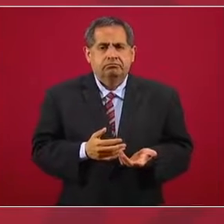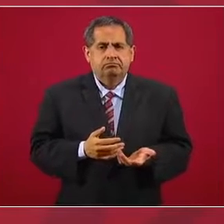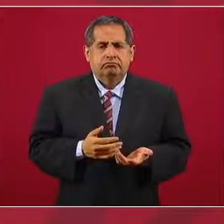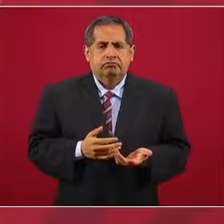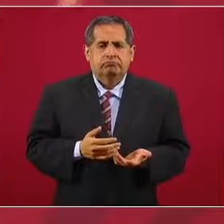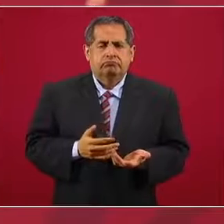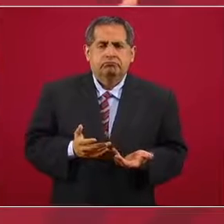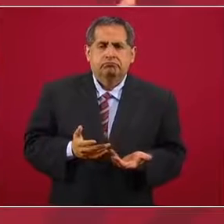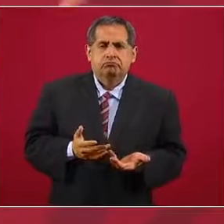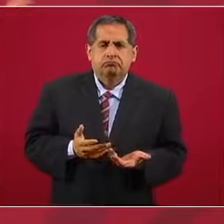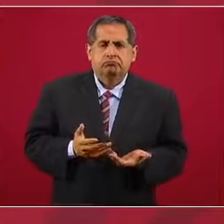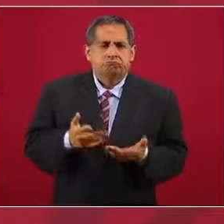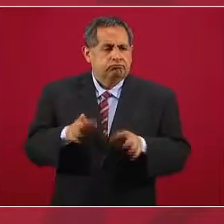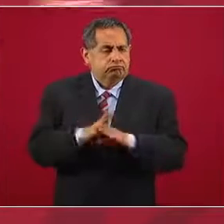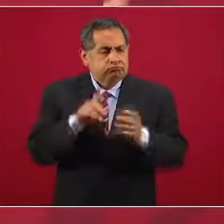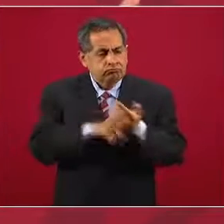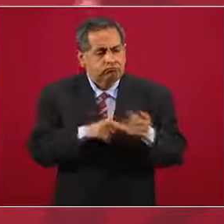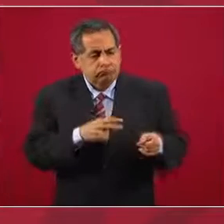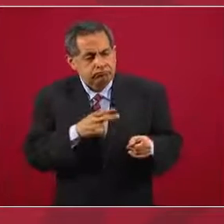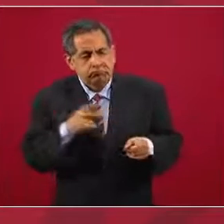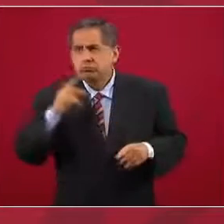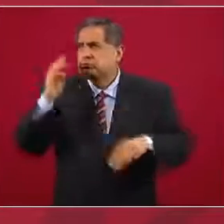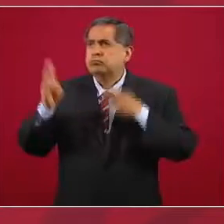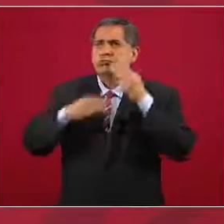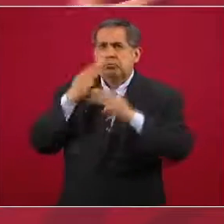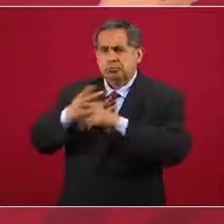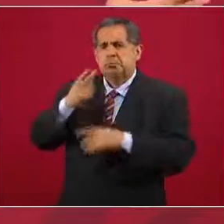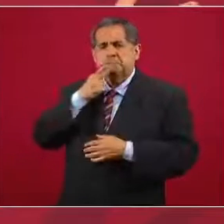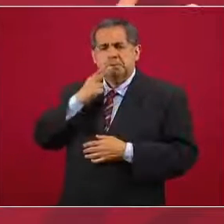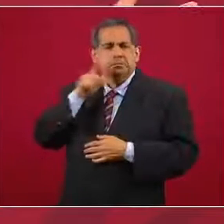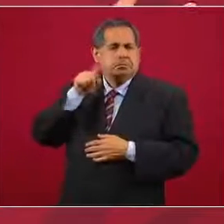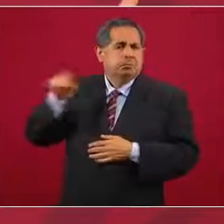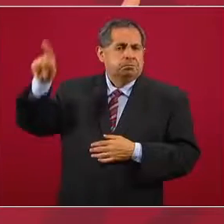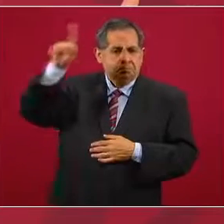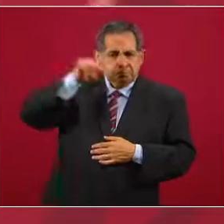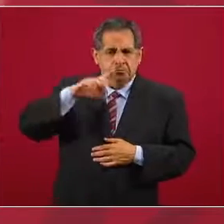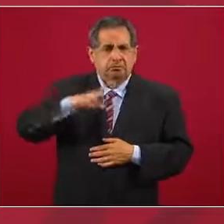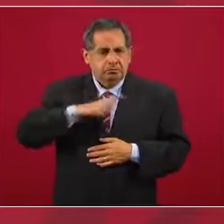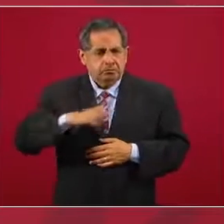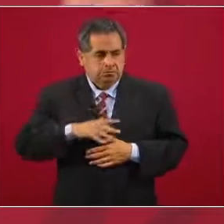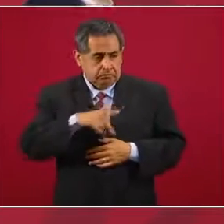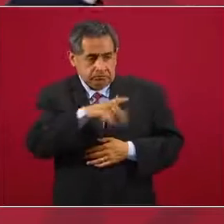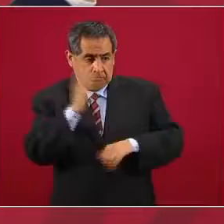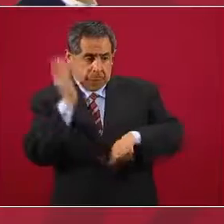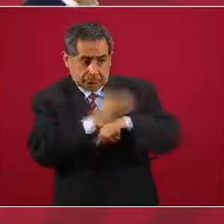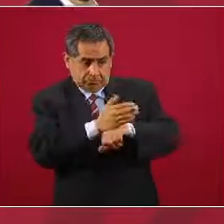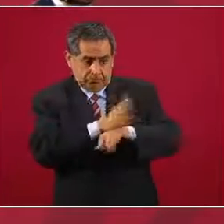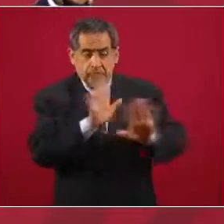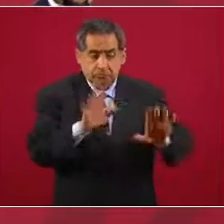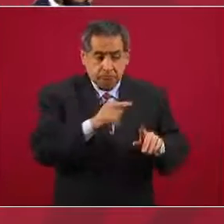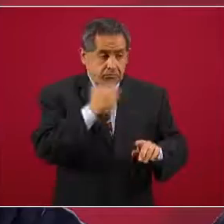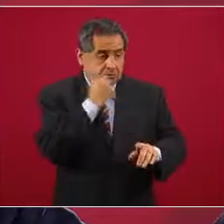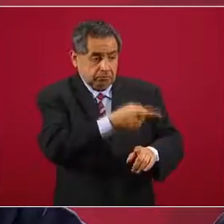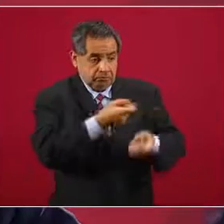este es un mecanismo que se usa a nivel internacional, en Estados Unidos